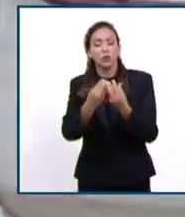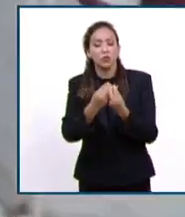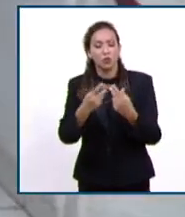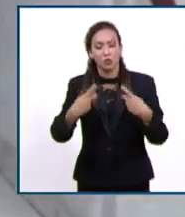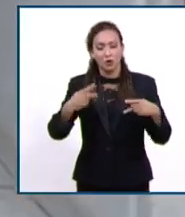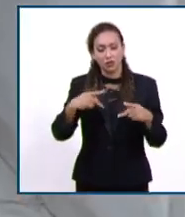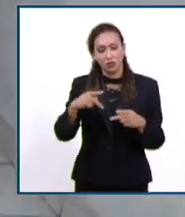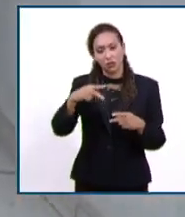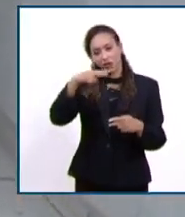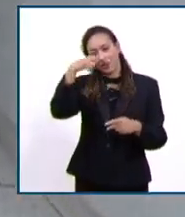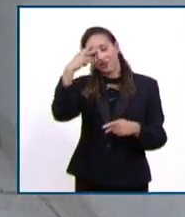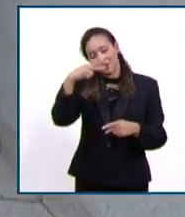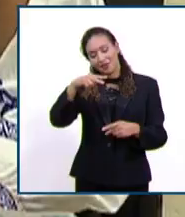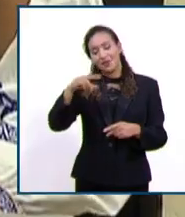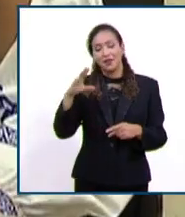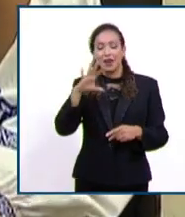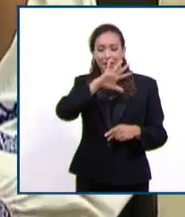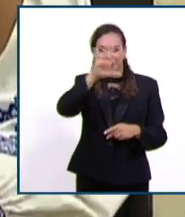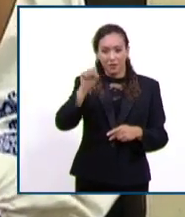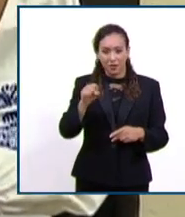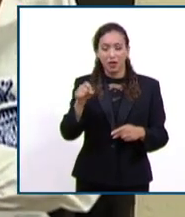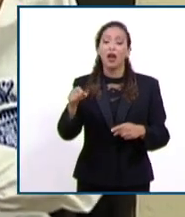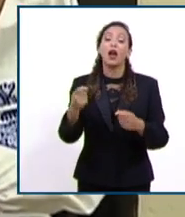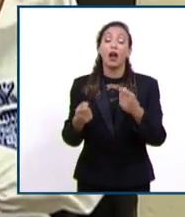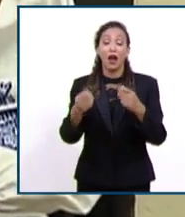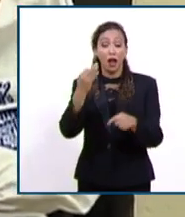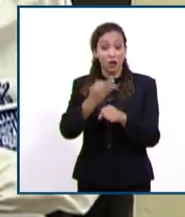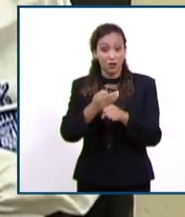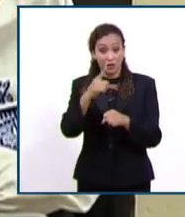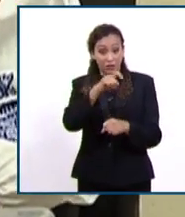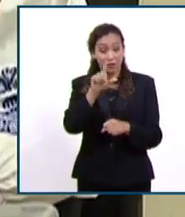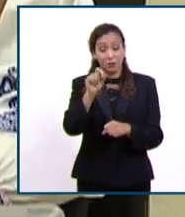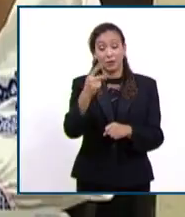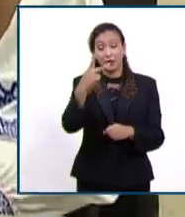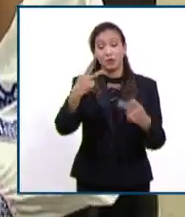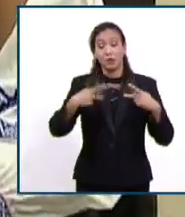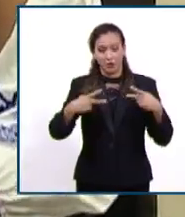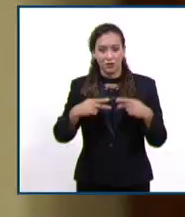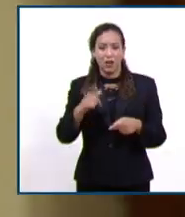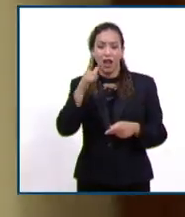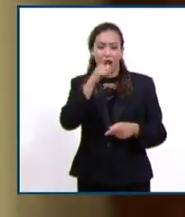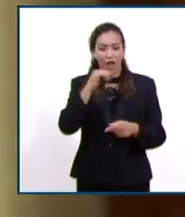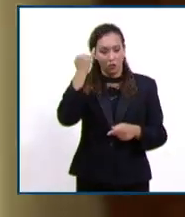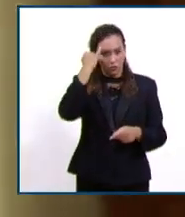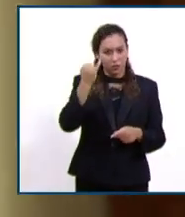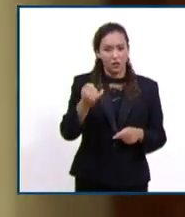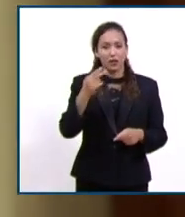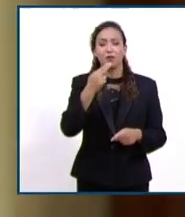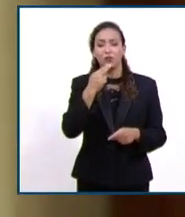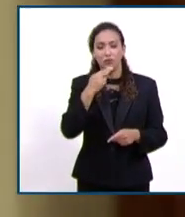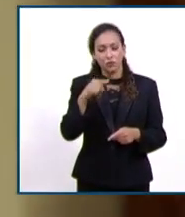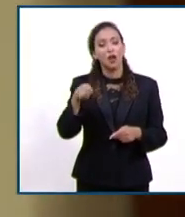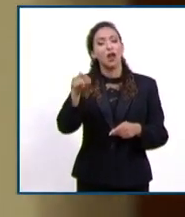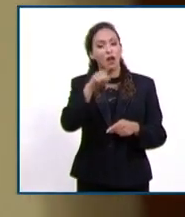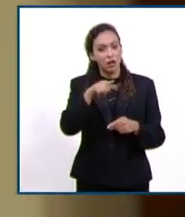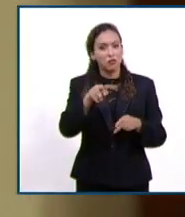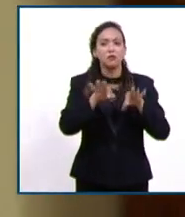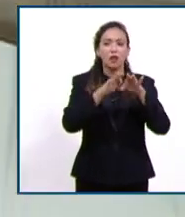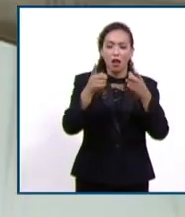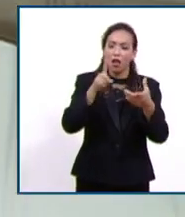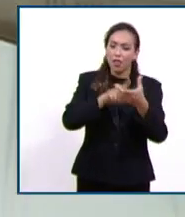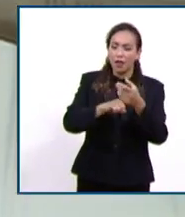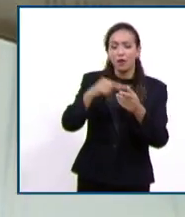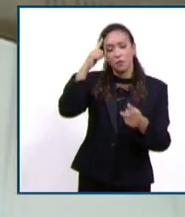a la fecha laboran en el instituto 128 personas hablantes de alguna lengua indígena y que puede brindar servicio de interpretación